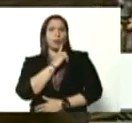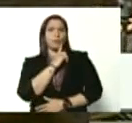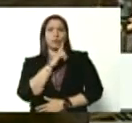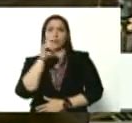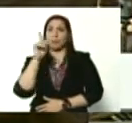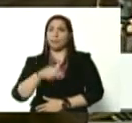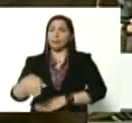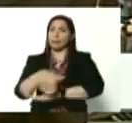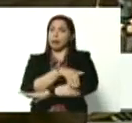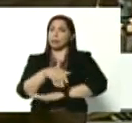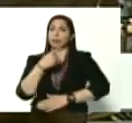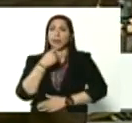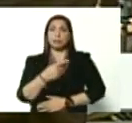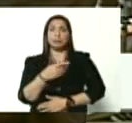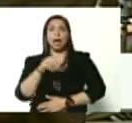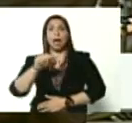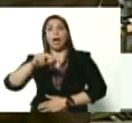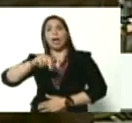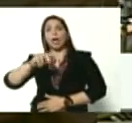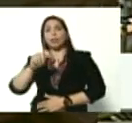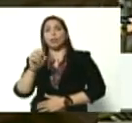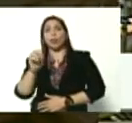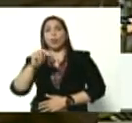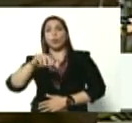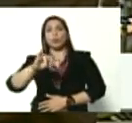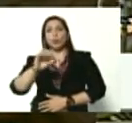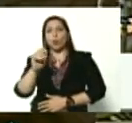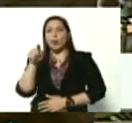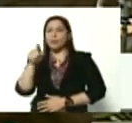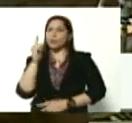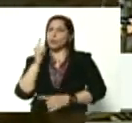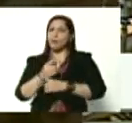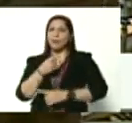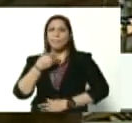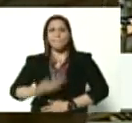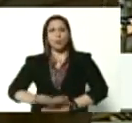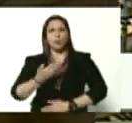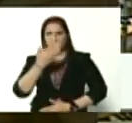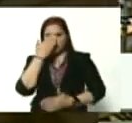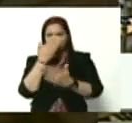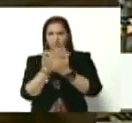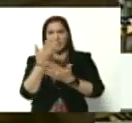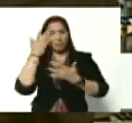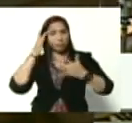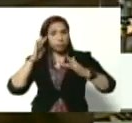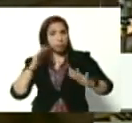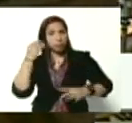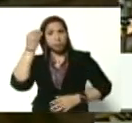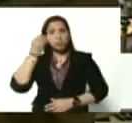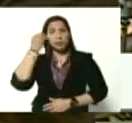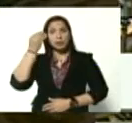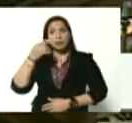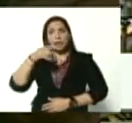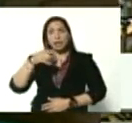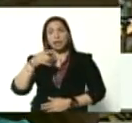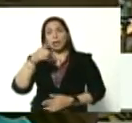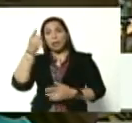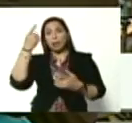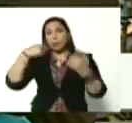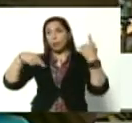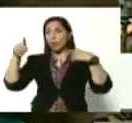decía antonio gramsci esto es importante sobre todo frente a quienes creen que es ignorancia demagogia o